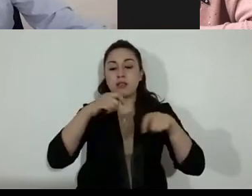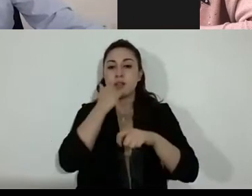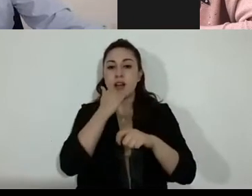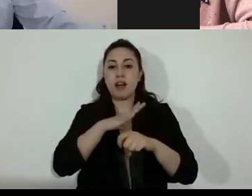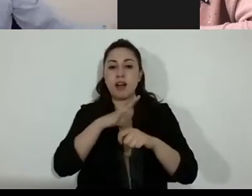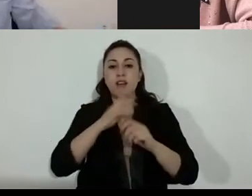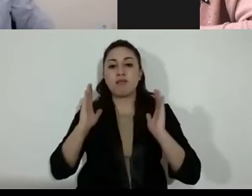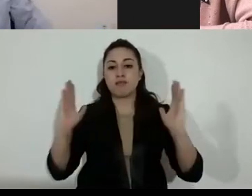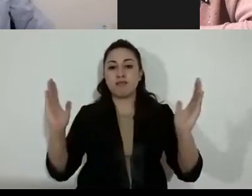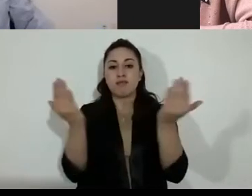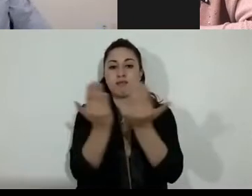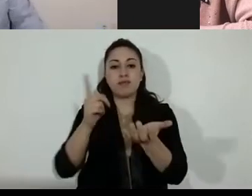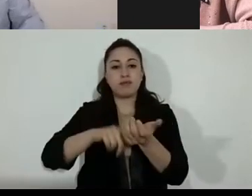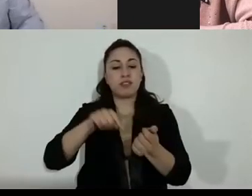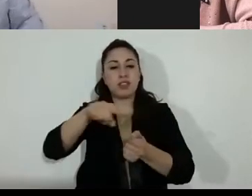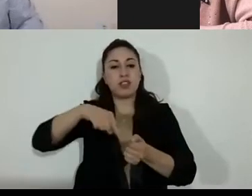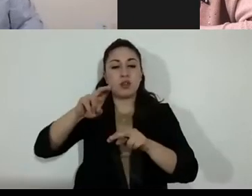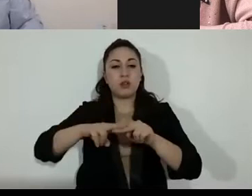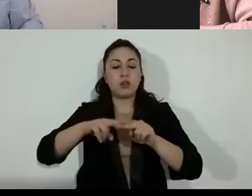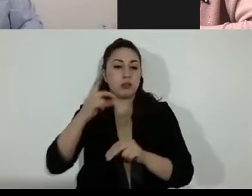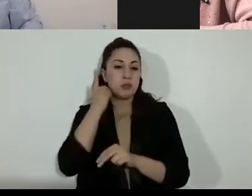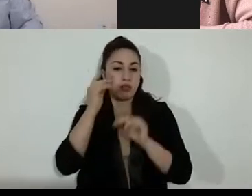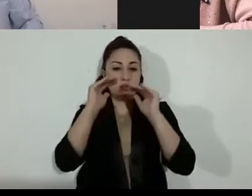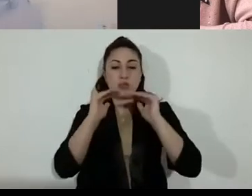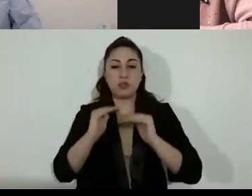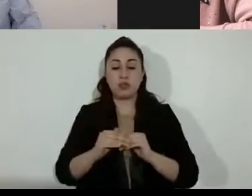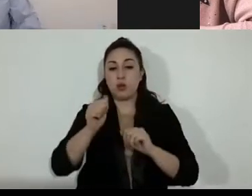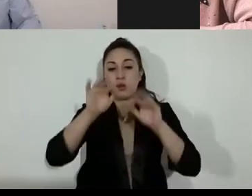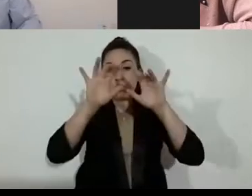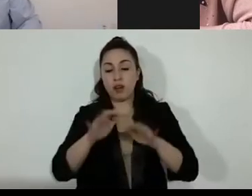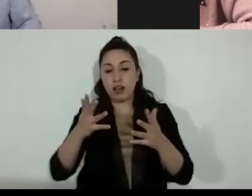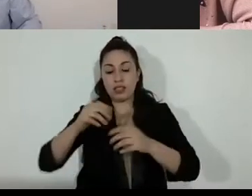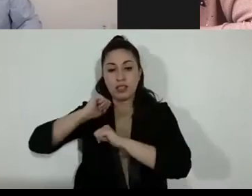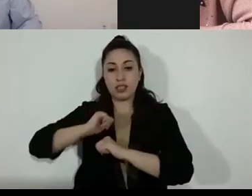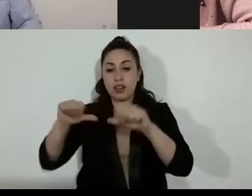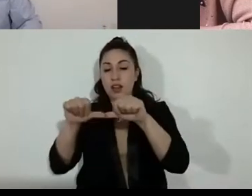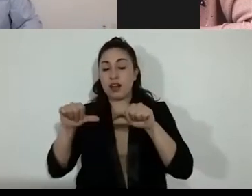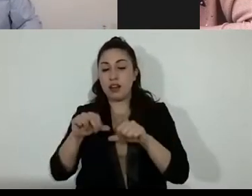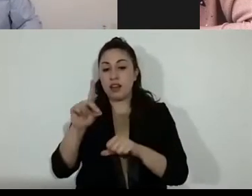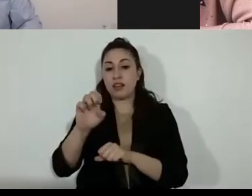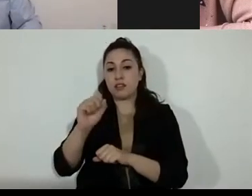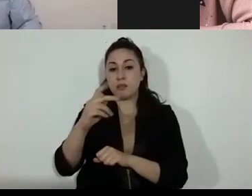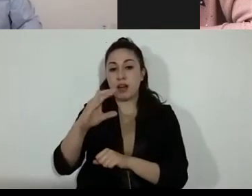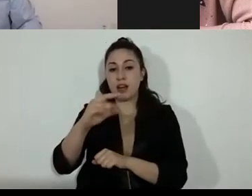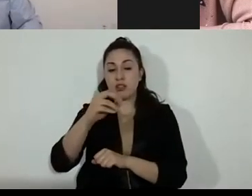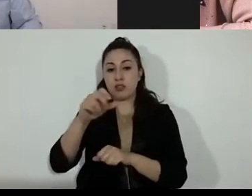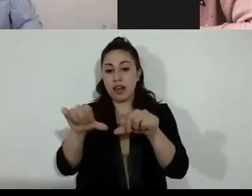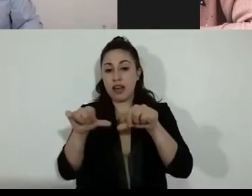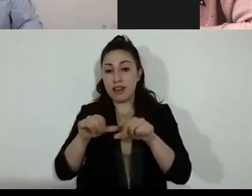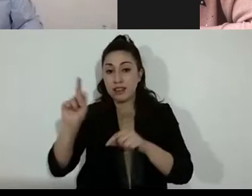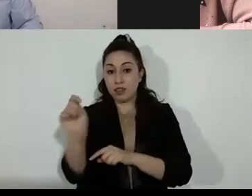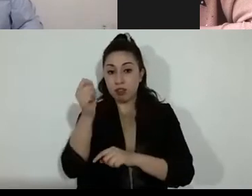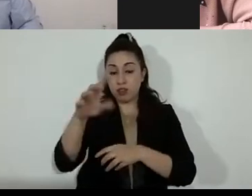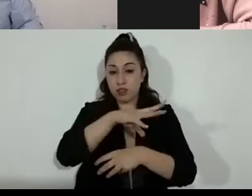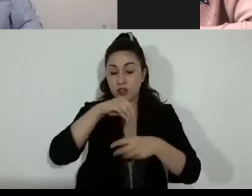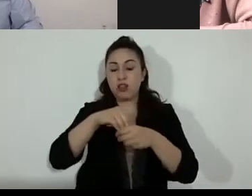Recinto Legislativo de Donceles. Siguiente, oficio del encargado del despacho de la Dirección de Innovación por el cual informan a esta